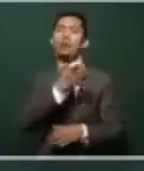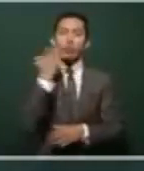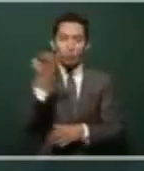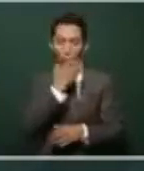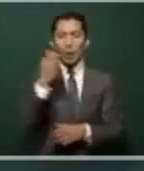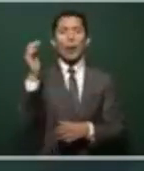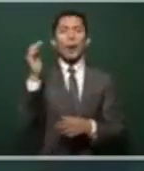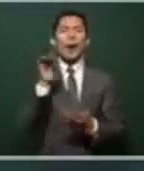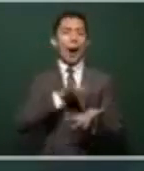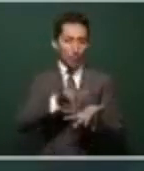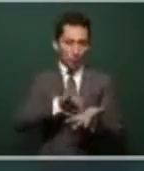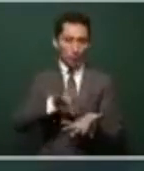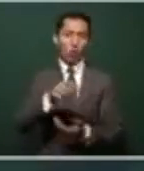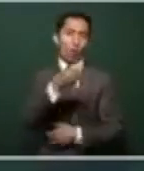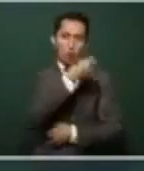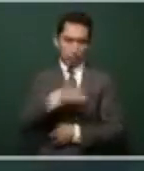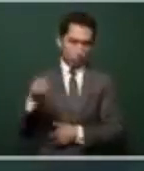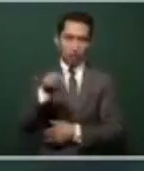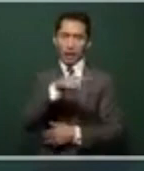obligatoria,